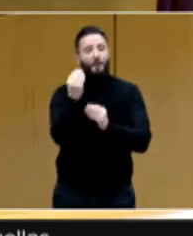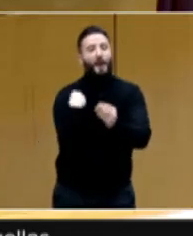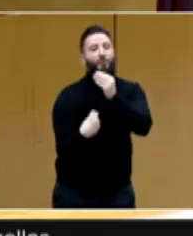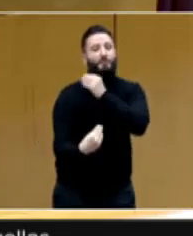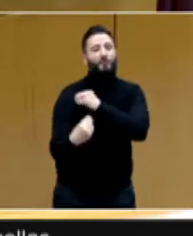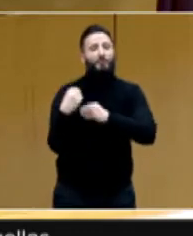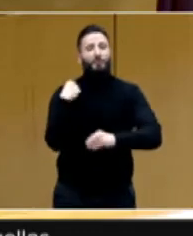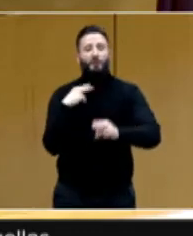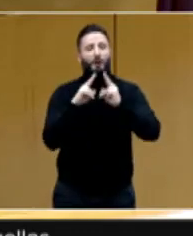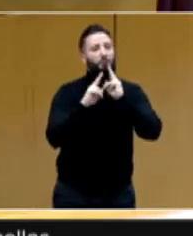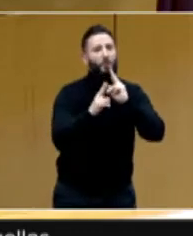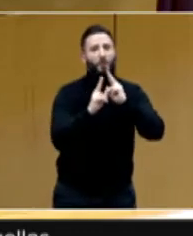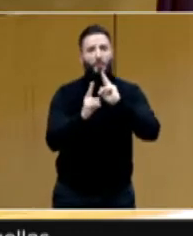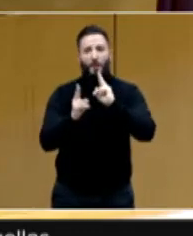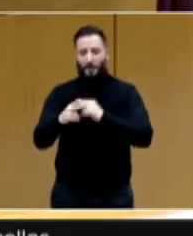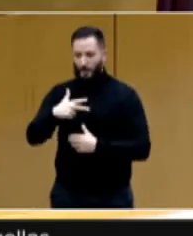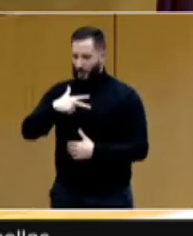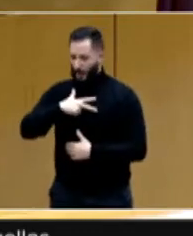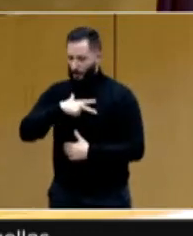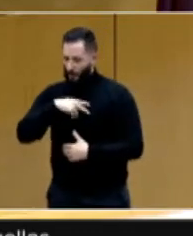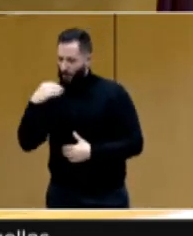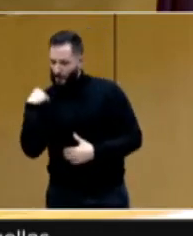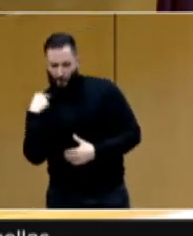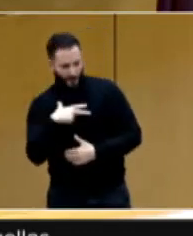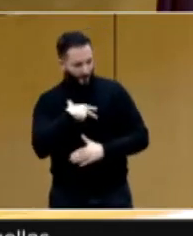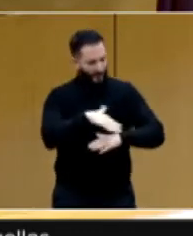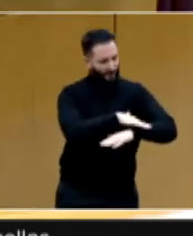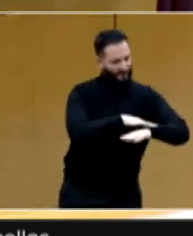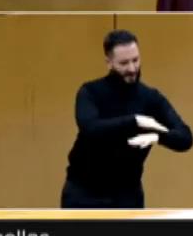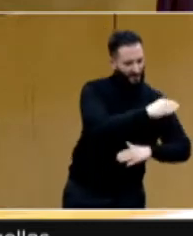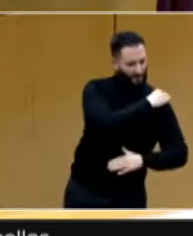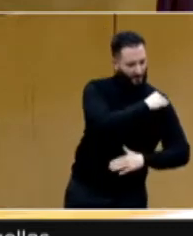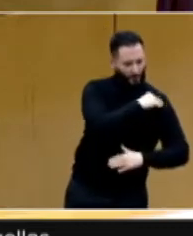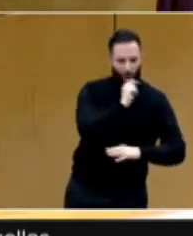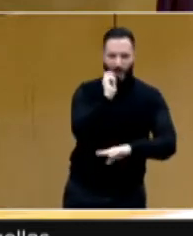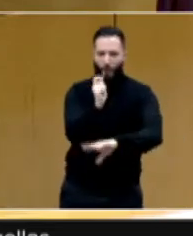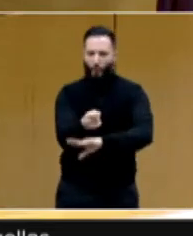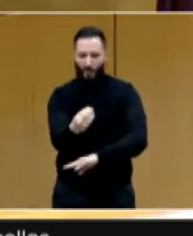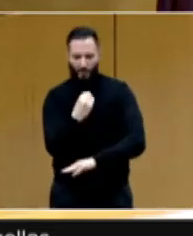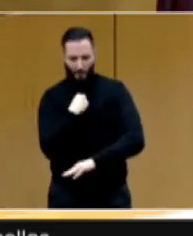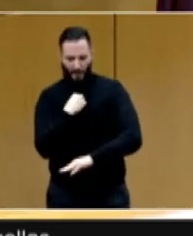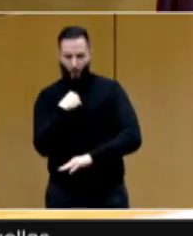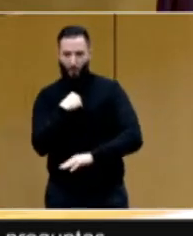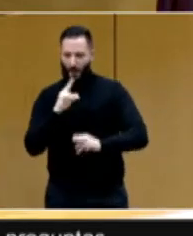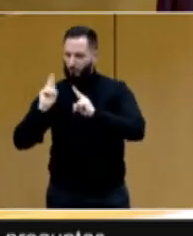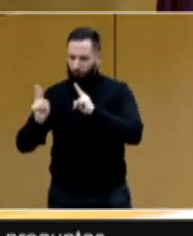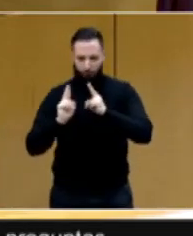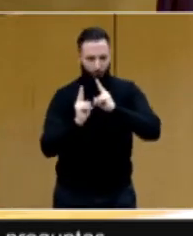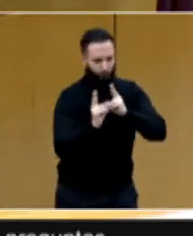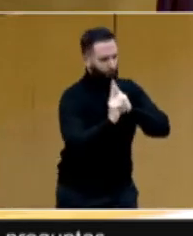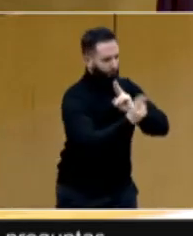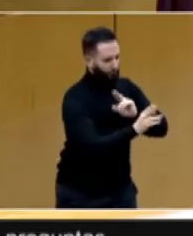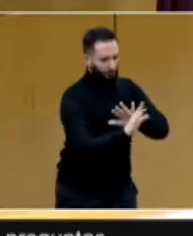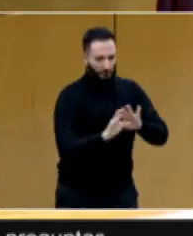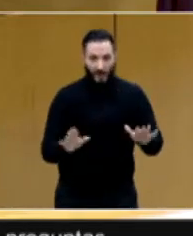le hace el abogado que le hace el fiscal que le hace que le hace el juez Y eso Pues para eso no puede